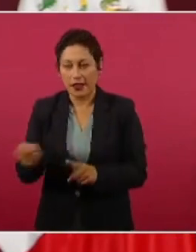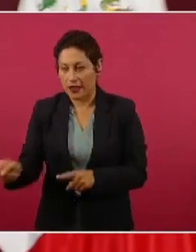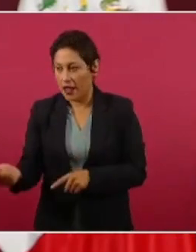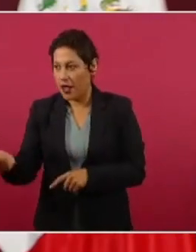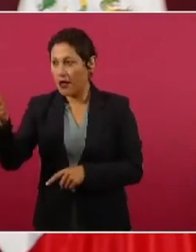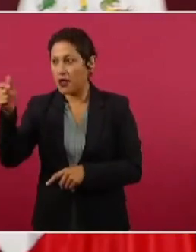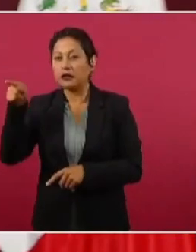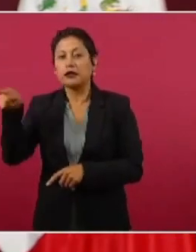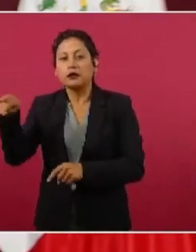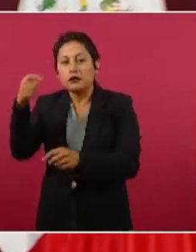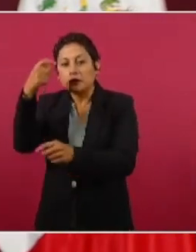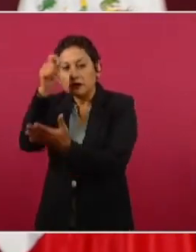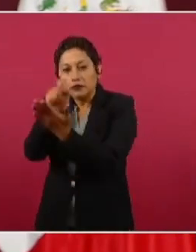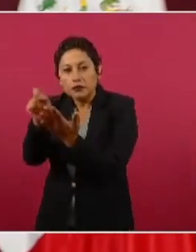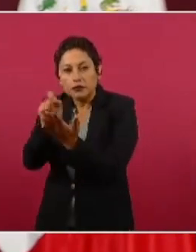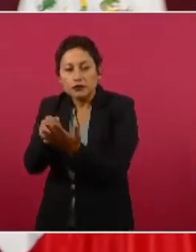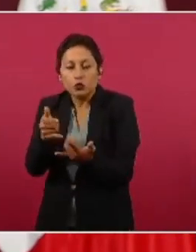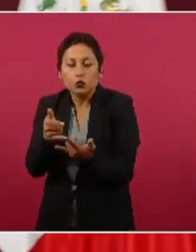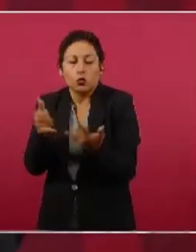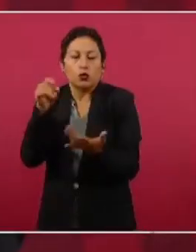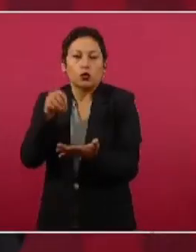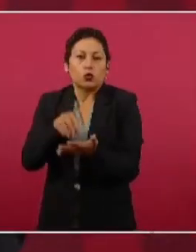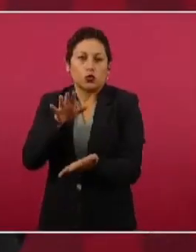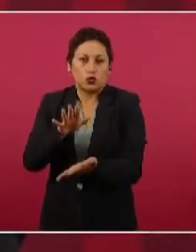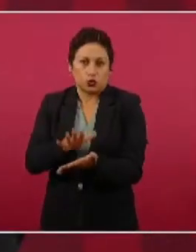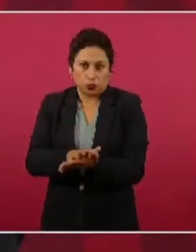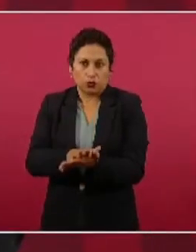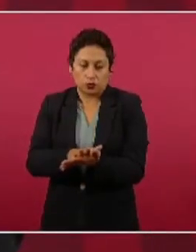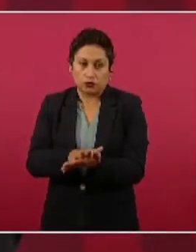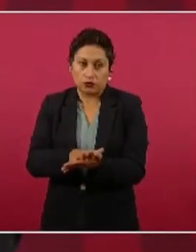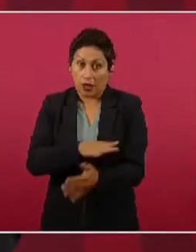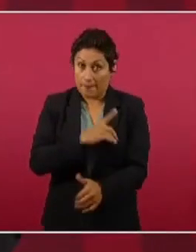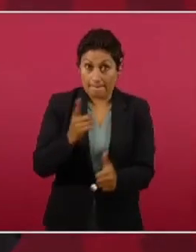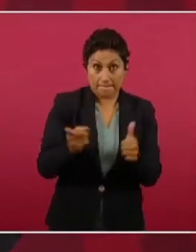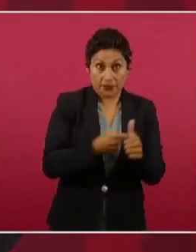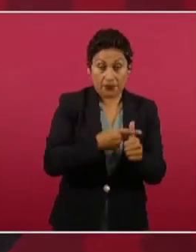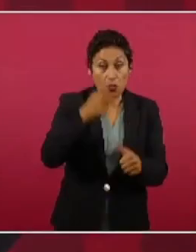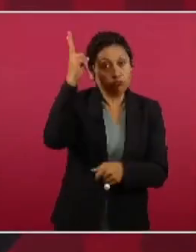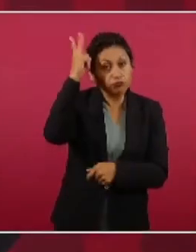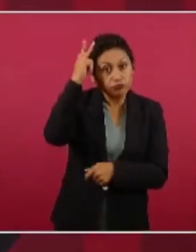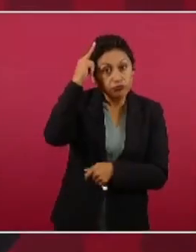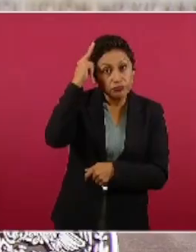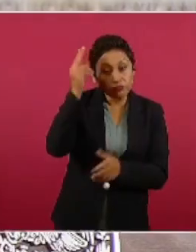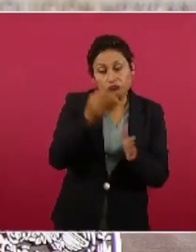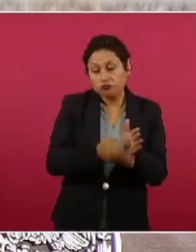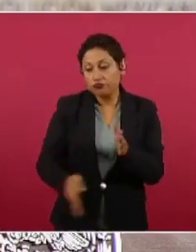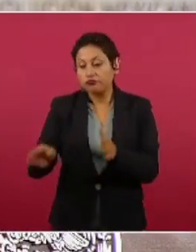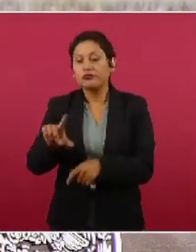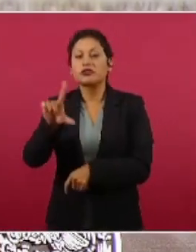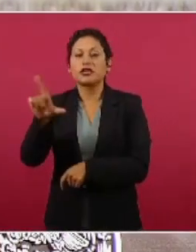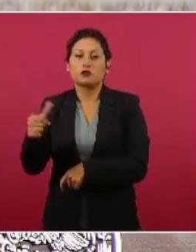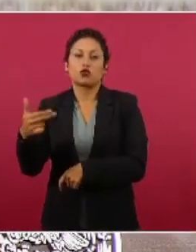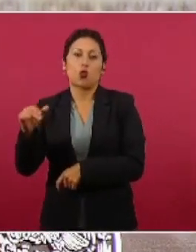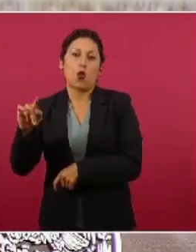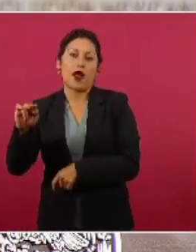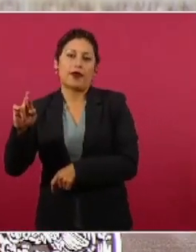de Huerta, después de que habían asesinado a Madero.